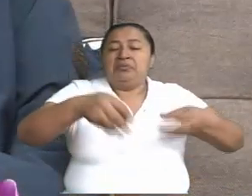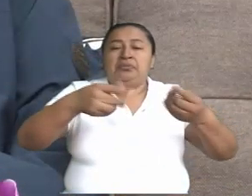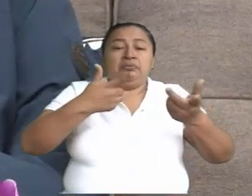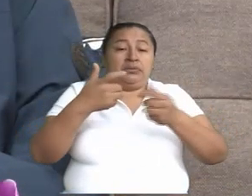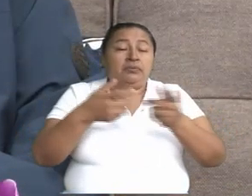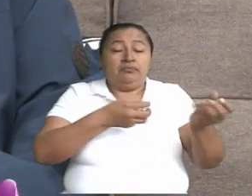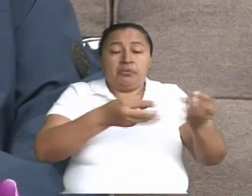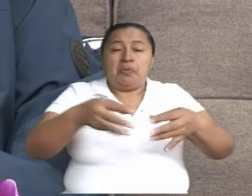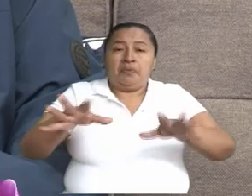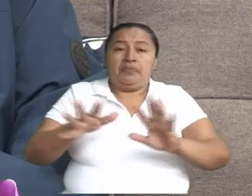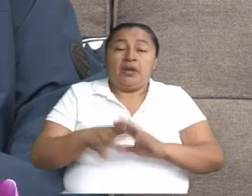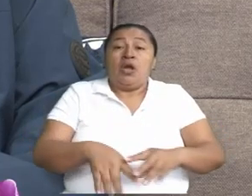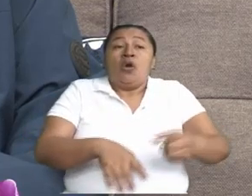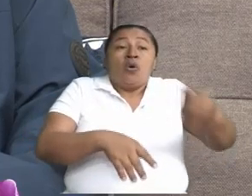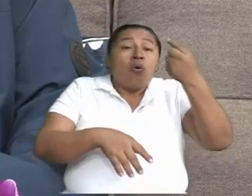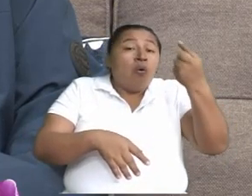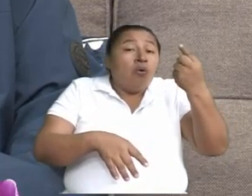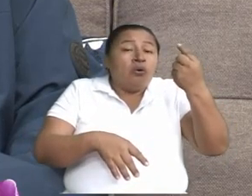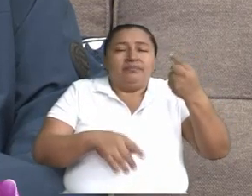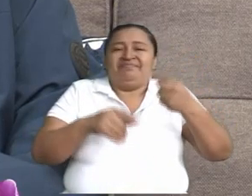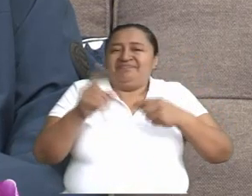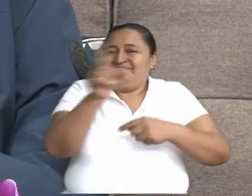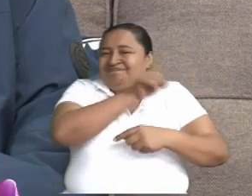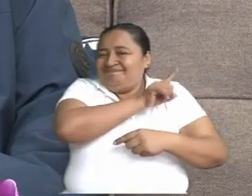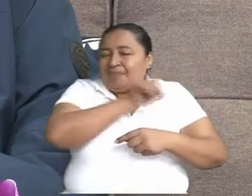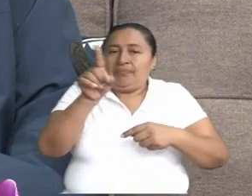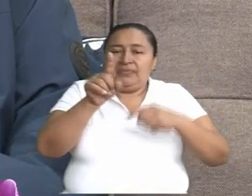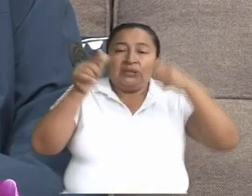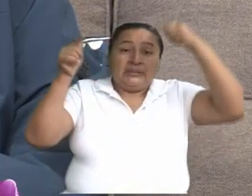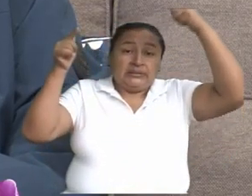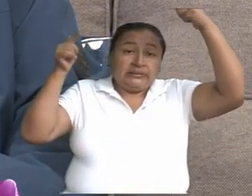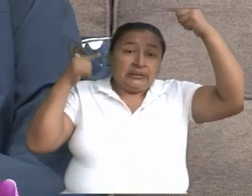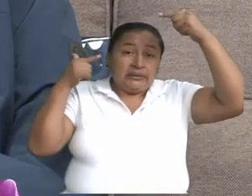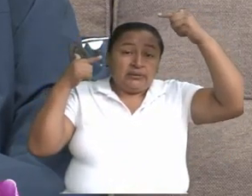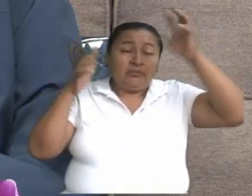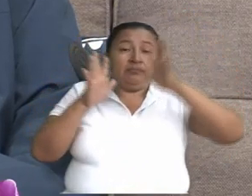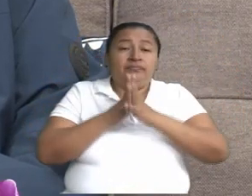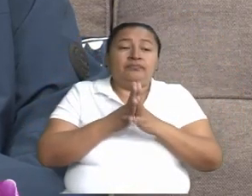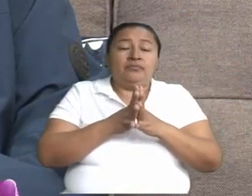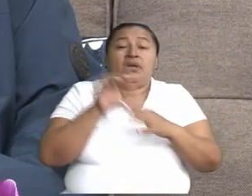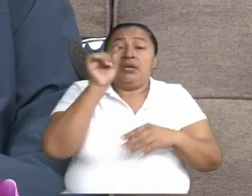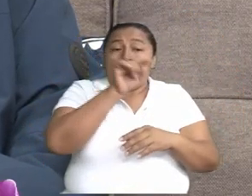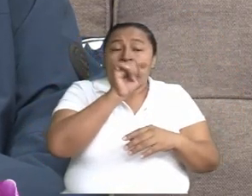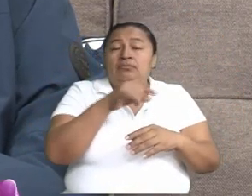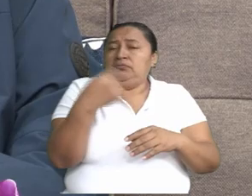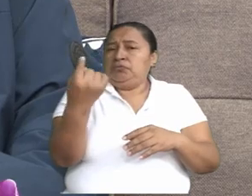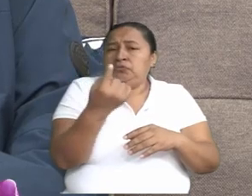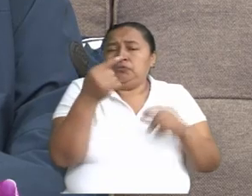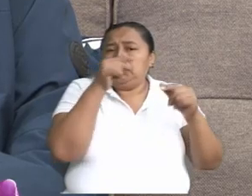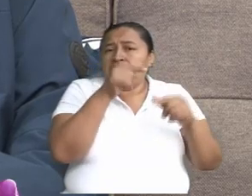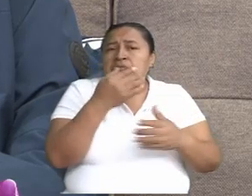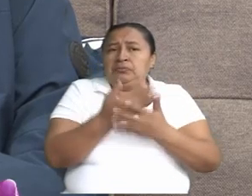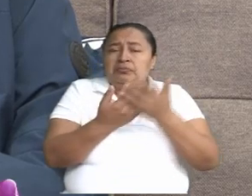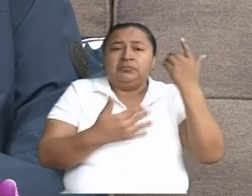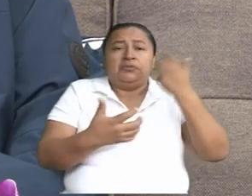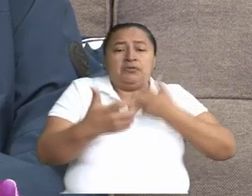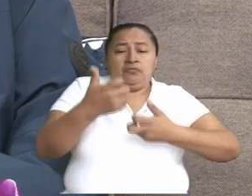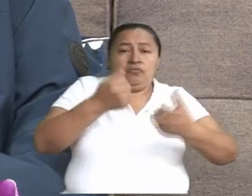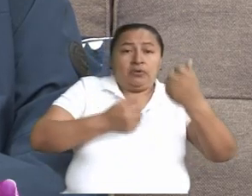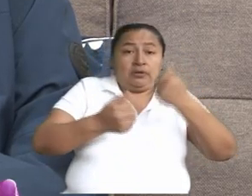Sandino. Sandino se va a reflexionar al Cerro del Común, en Huacum, y después